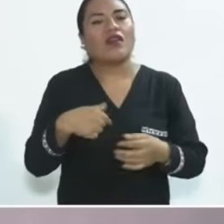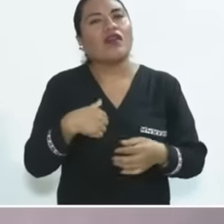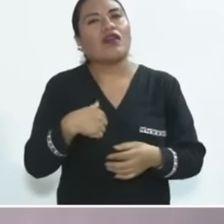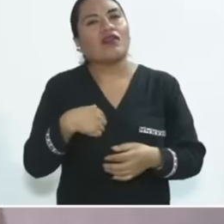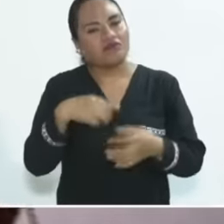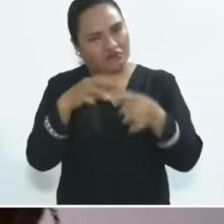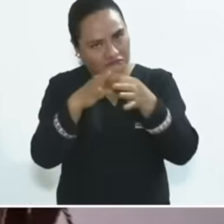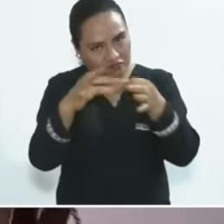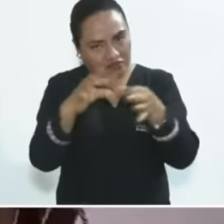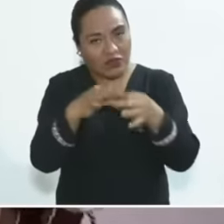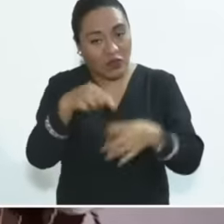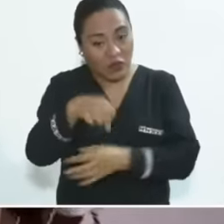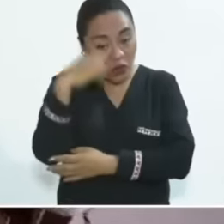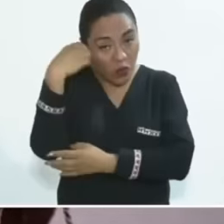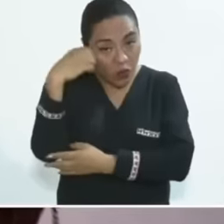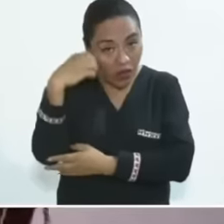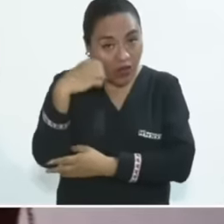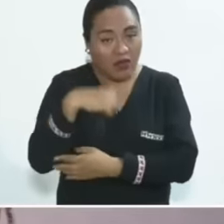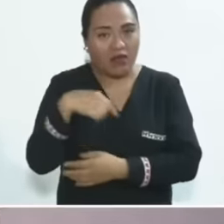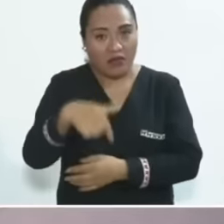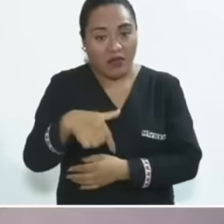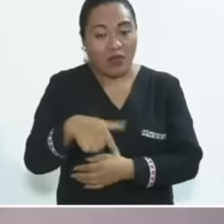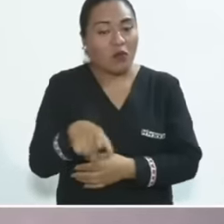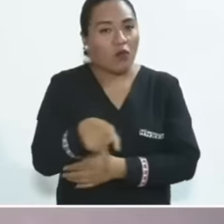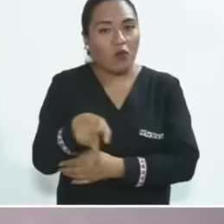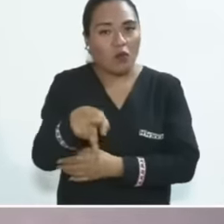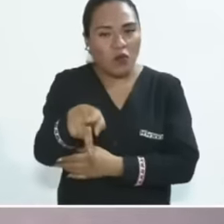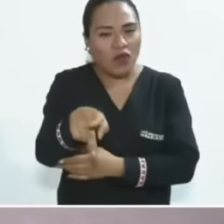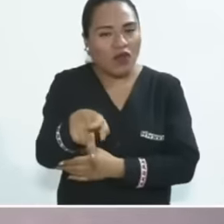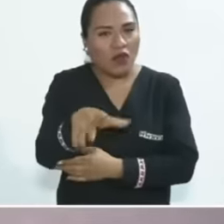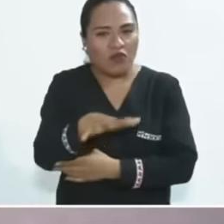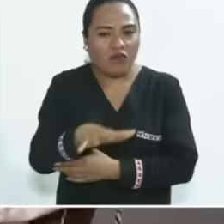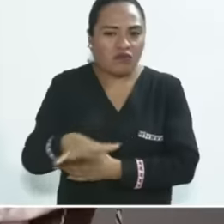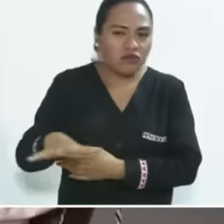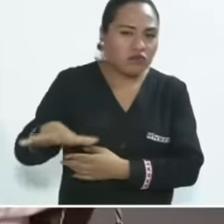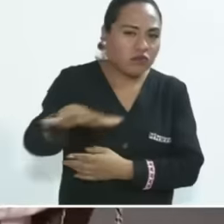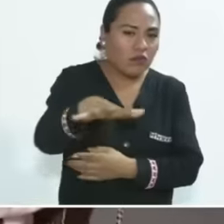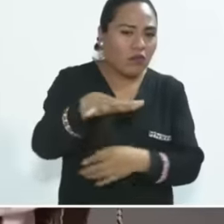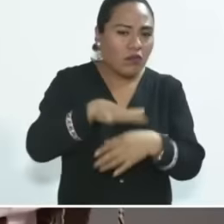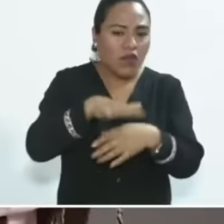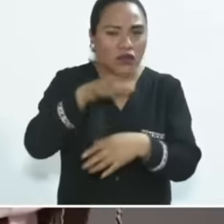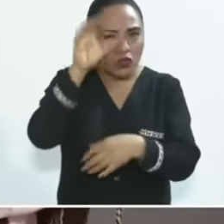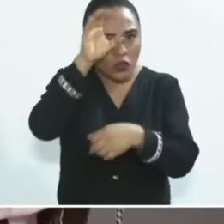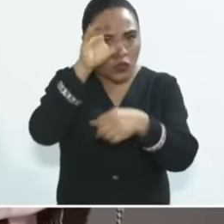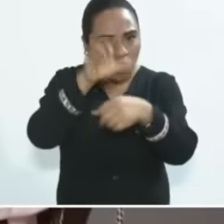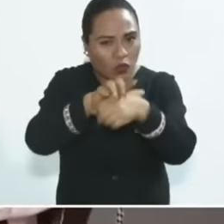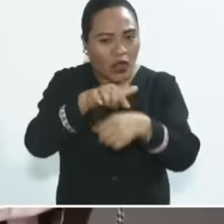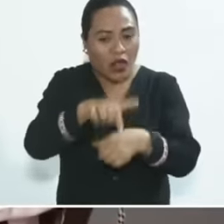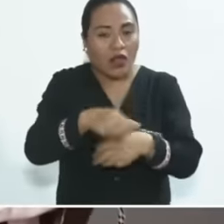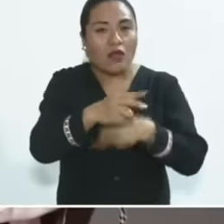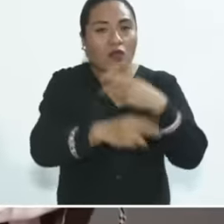Sostengo que Oaxaca es de los pueblos con más cultura en el mundo.